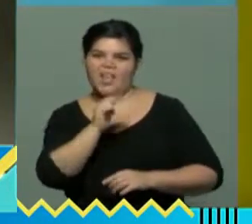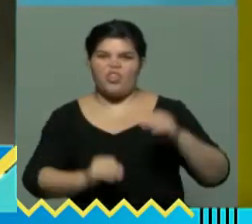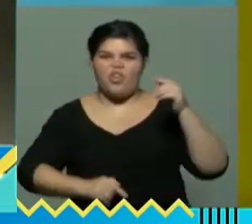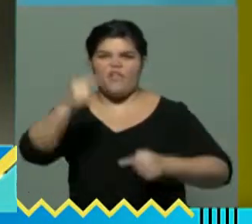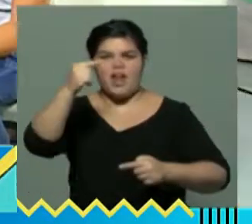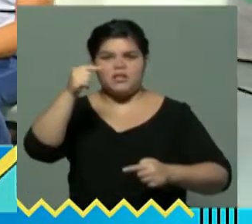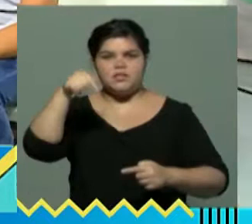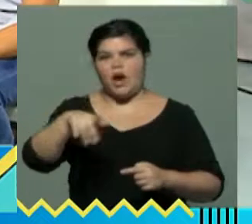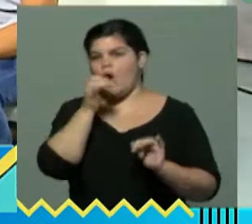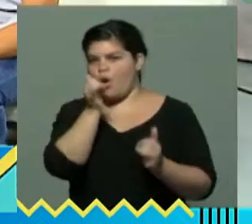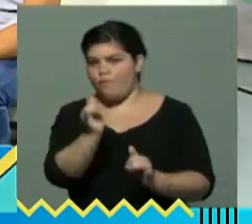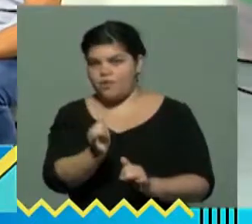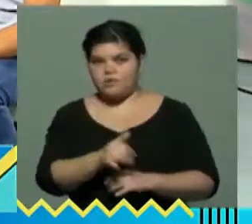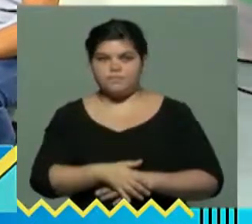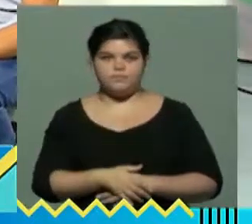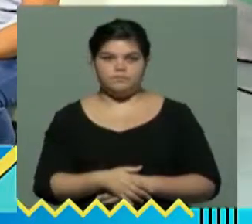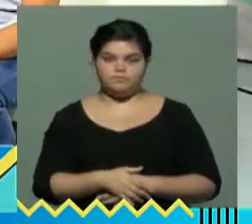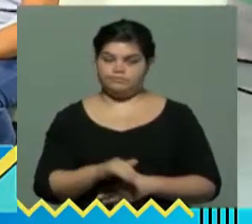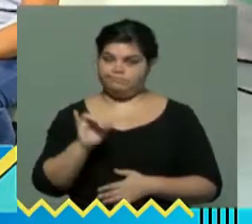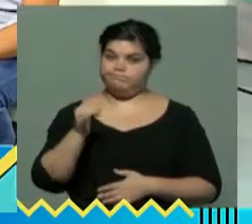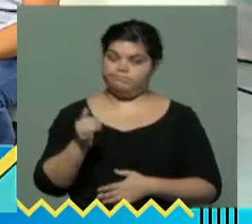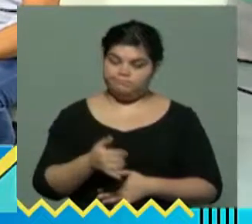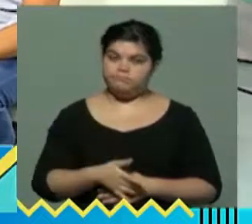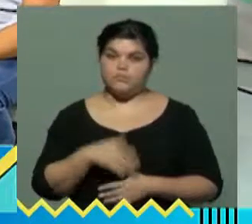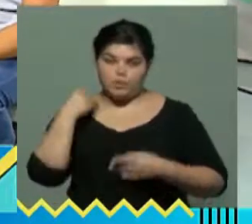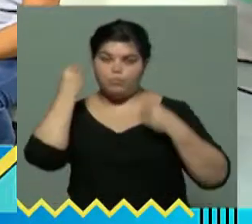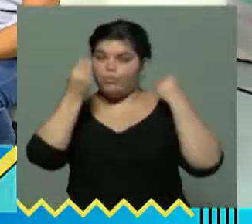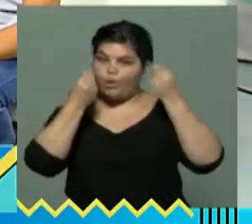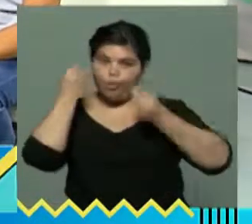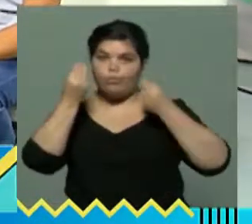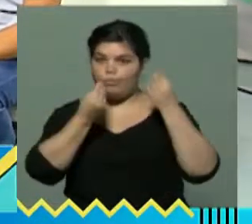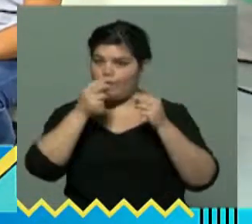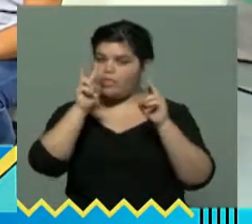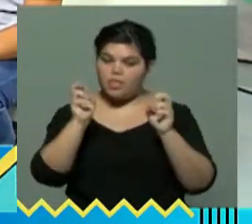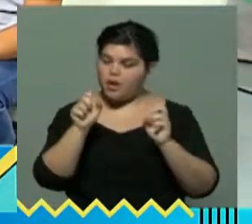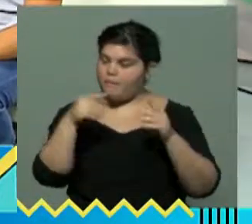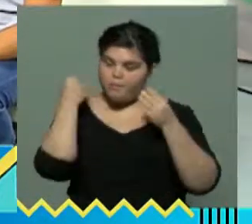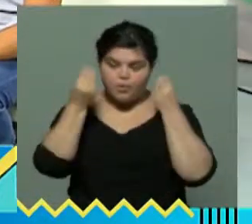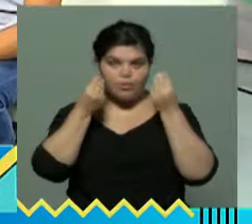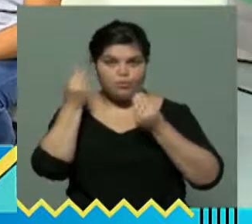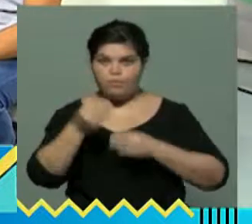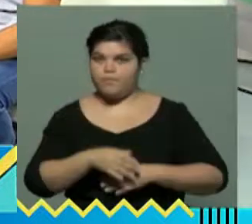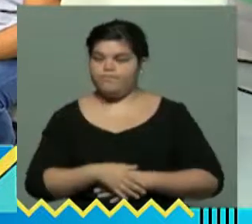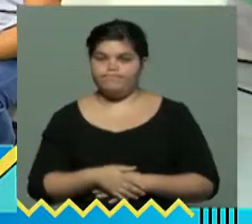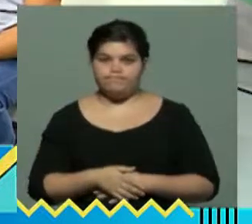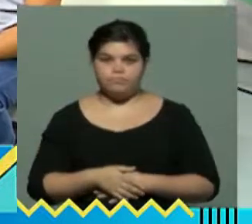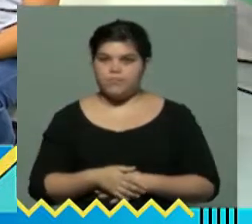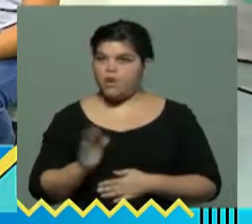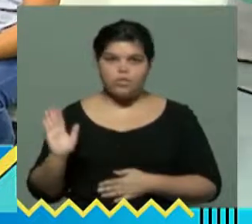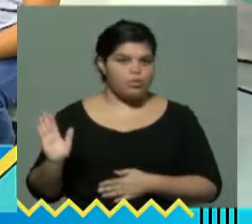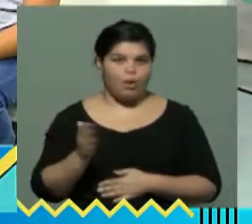este caso jóvenes, hablemos. Sí, obvio, nosotros es un tema que la verdad que preocupa. tema que nadie puede estar todos